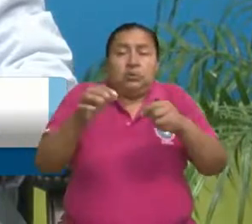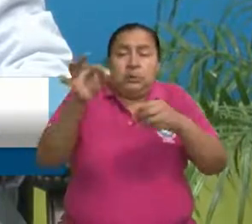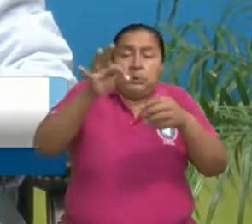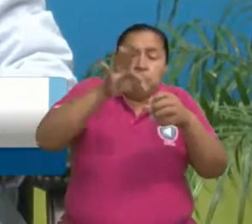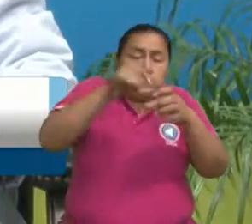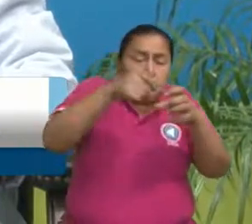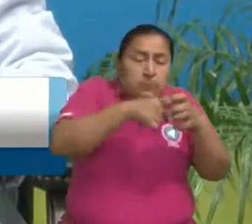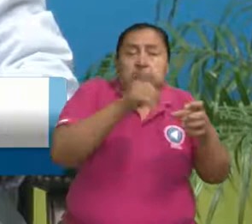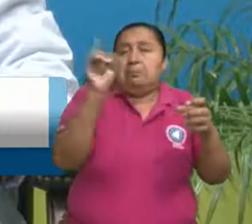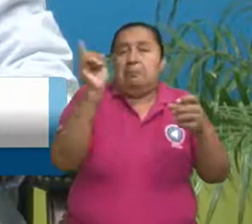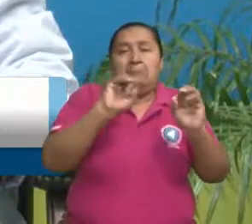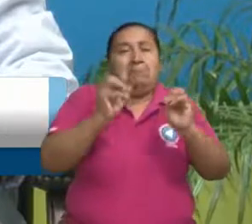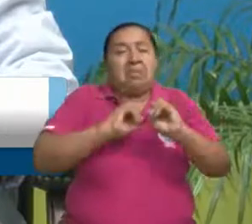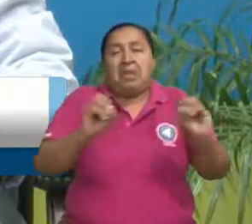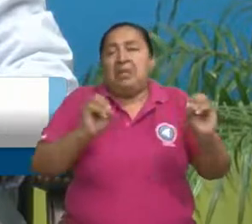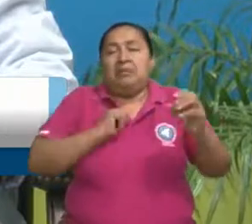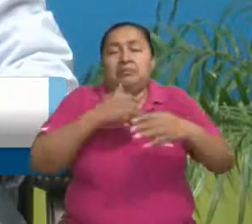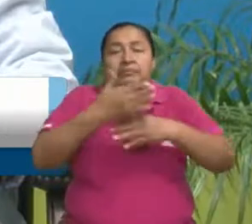¿verdad?,